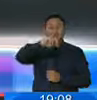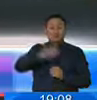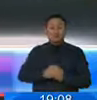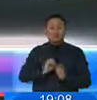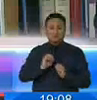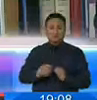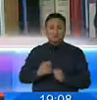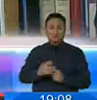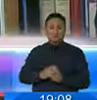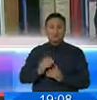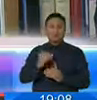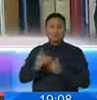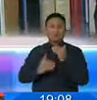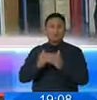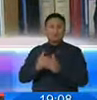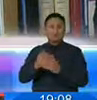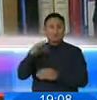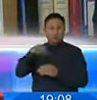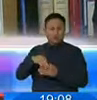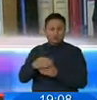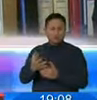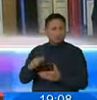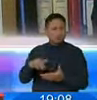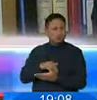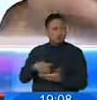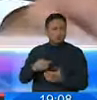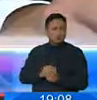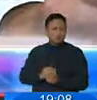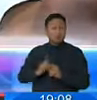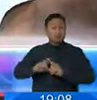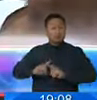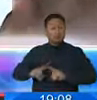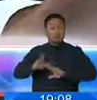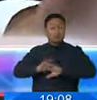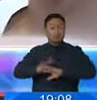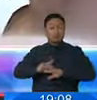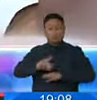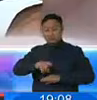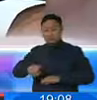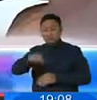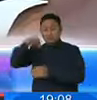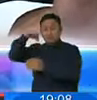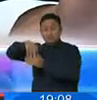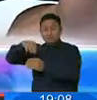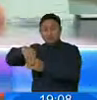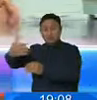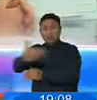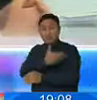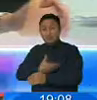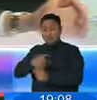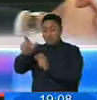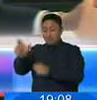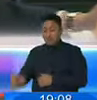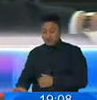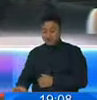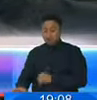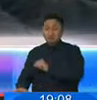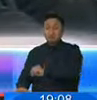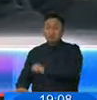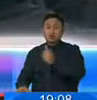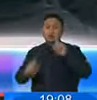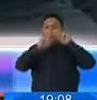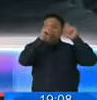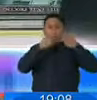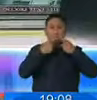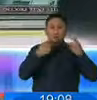procesos electorales desarrollados en los últimos años, hay que aclarar que una cosa son las elecciones de personas y otra, una